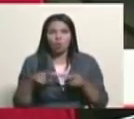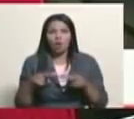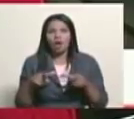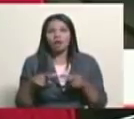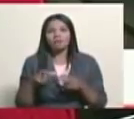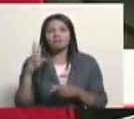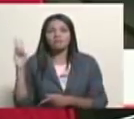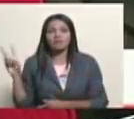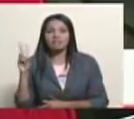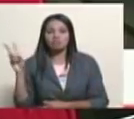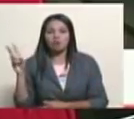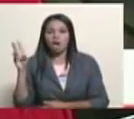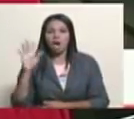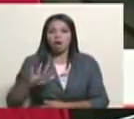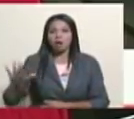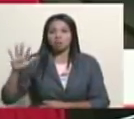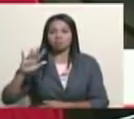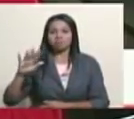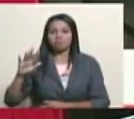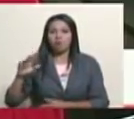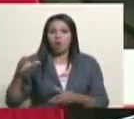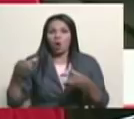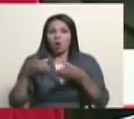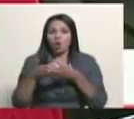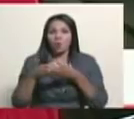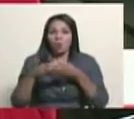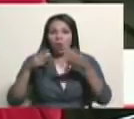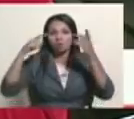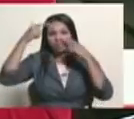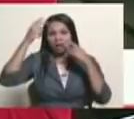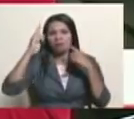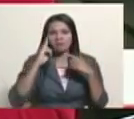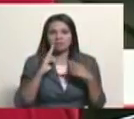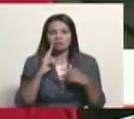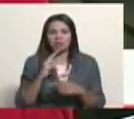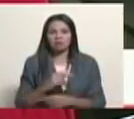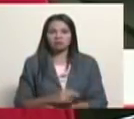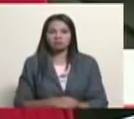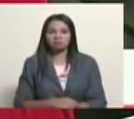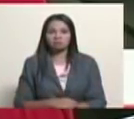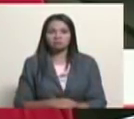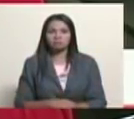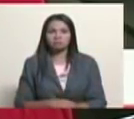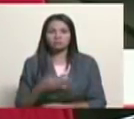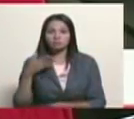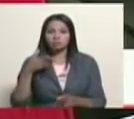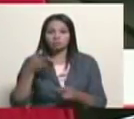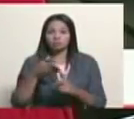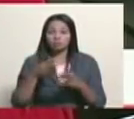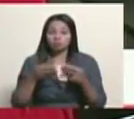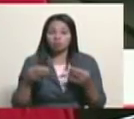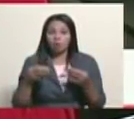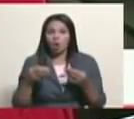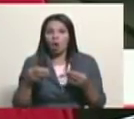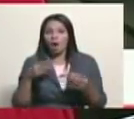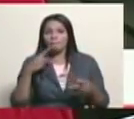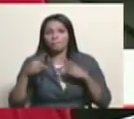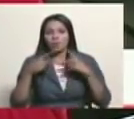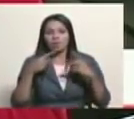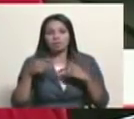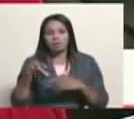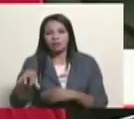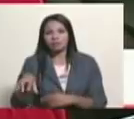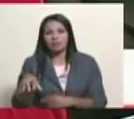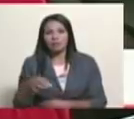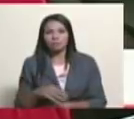en todo el territorio nacional, en nuestras UVC, debatido en las direcciones, en los equipos políticos estadales, debatido en